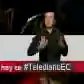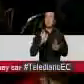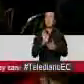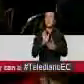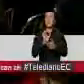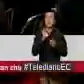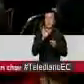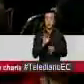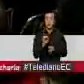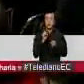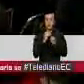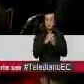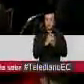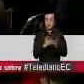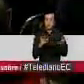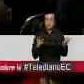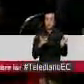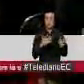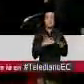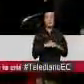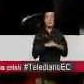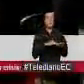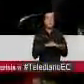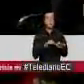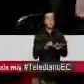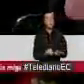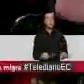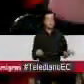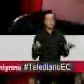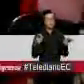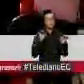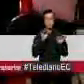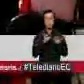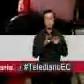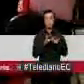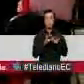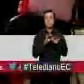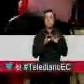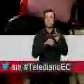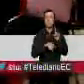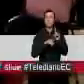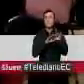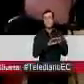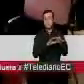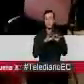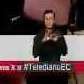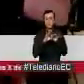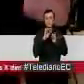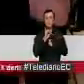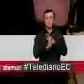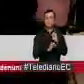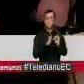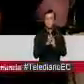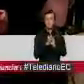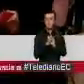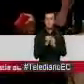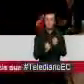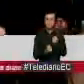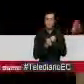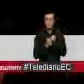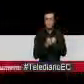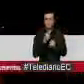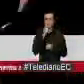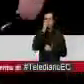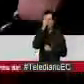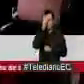Ecuador será el patrocinador importante, el partner, como han dicho aquí, fundamental en esta feria de